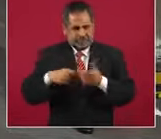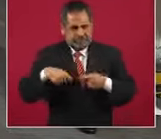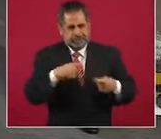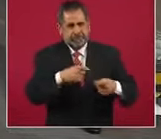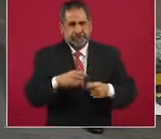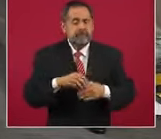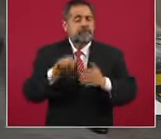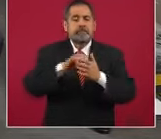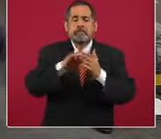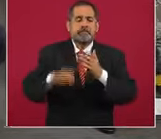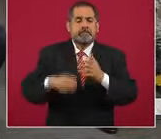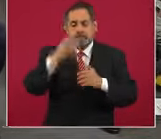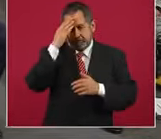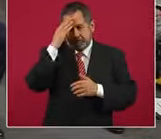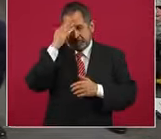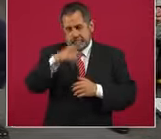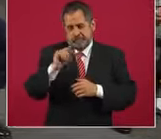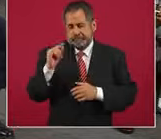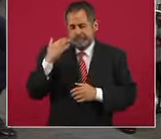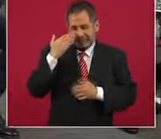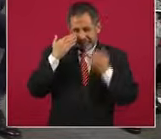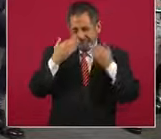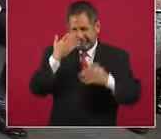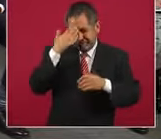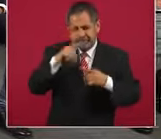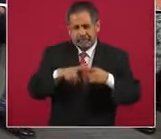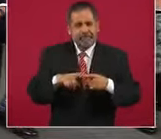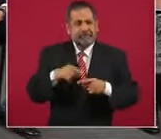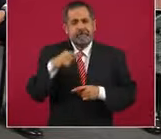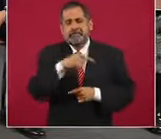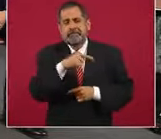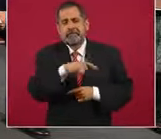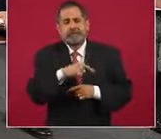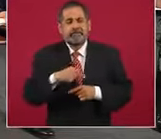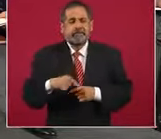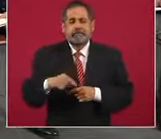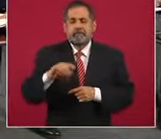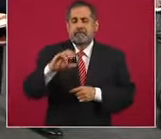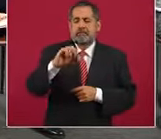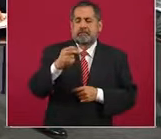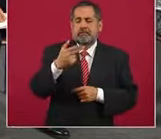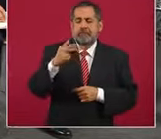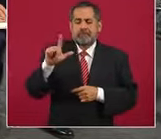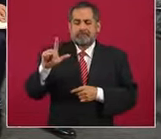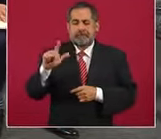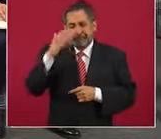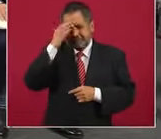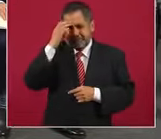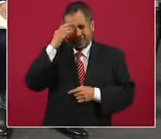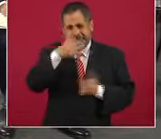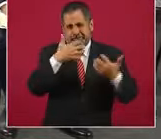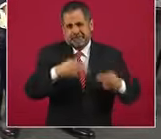El ejemplo más reciente es el de la OHL,